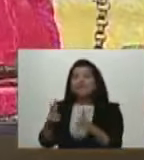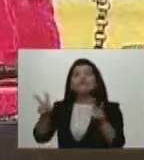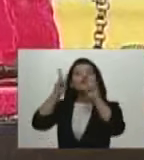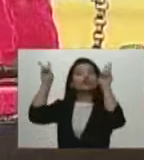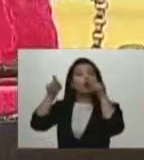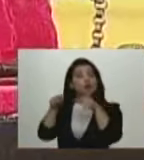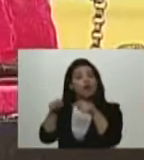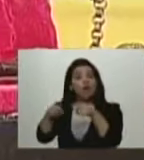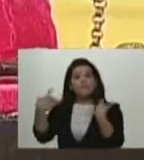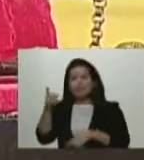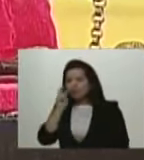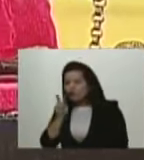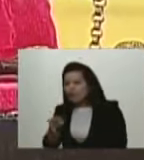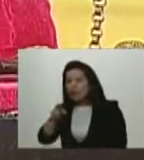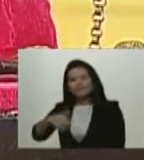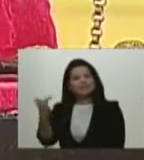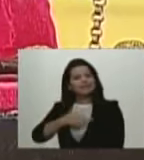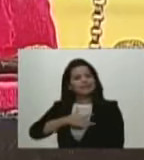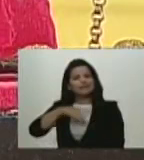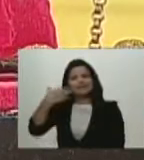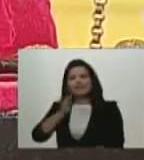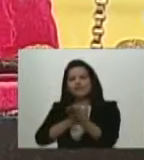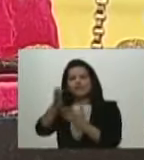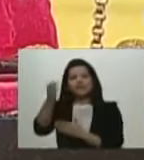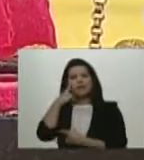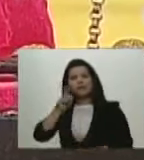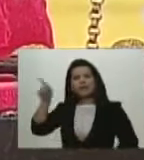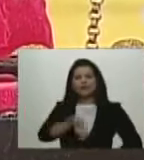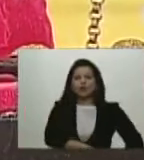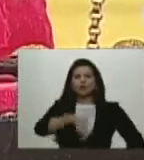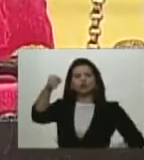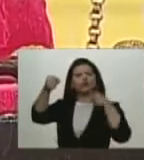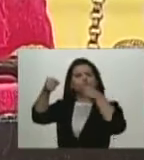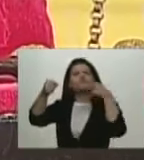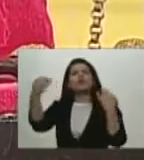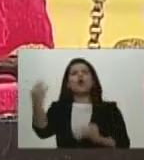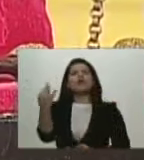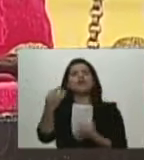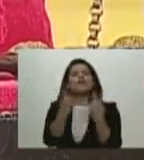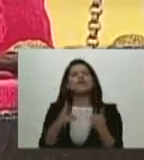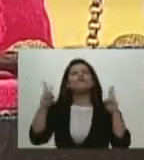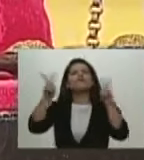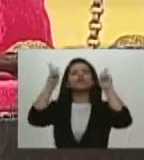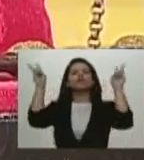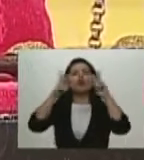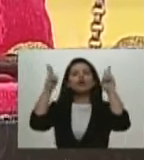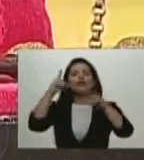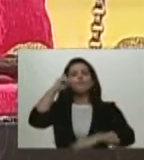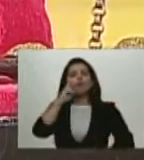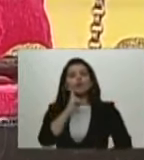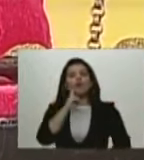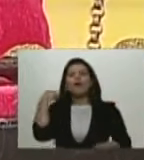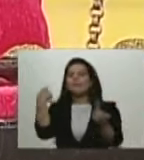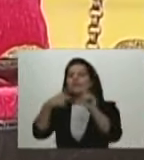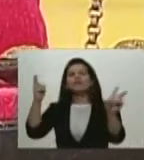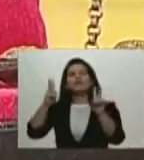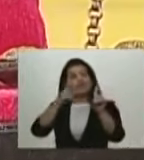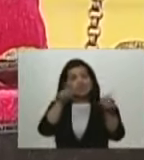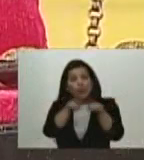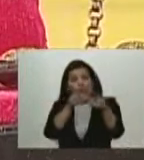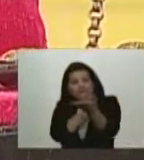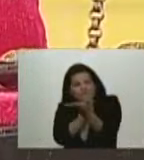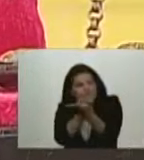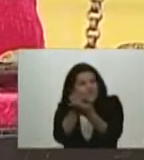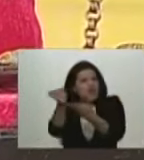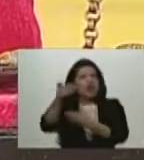sable de lealtad. Así lo decreto, el sable de la victoria bolivariana y el sable de la lealtad de Rafael